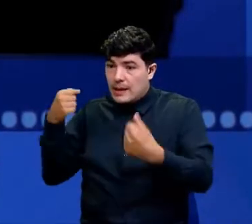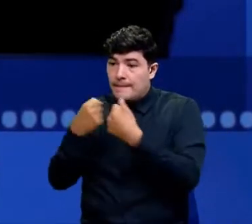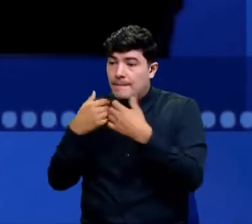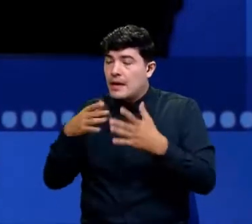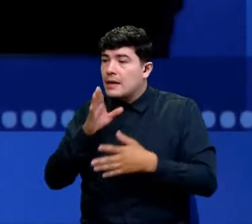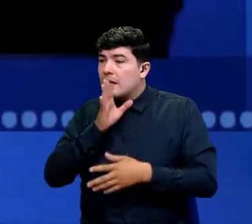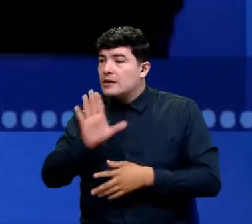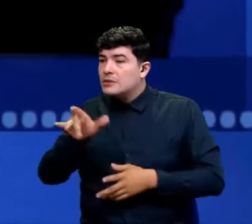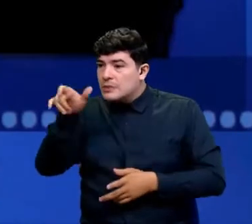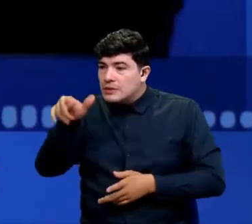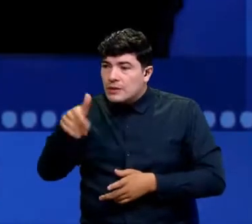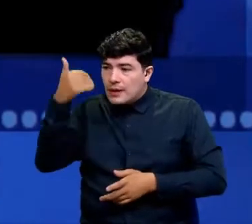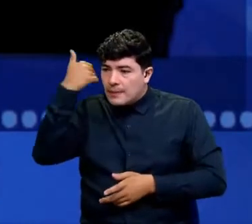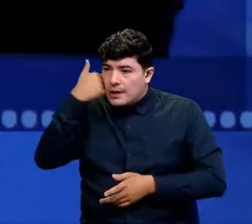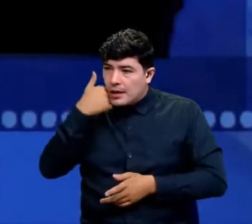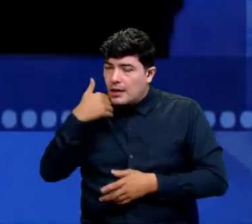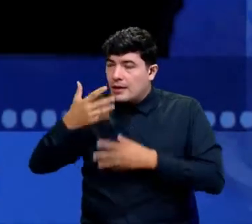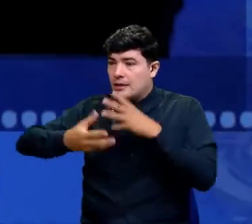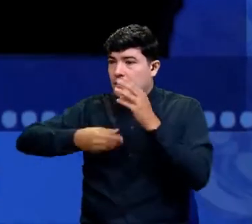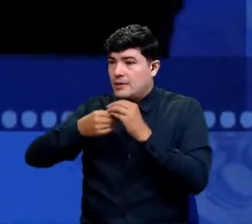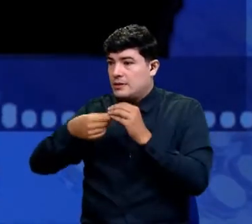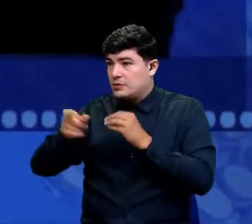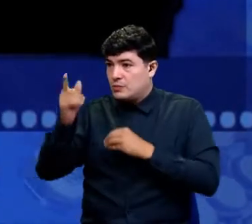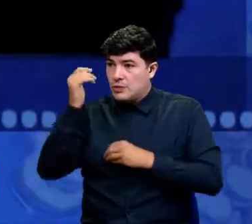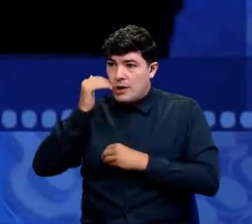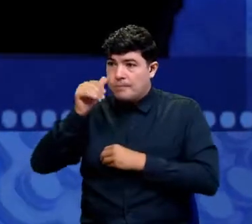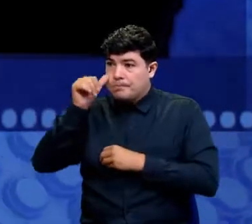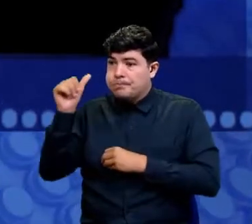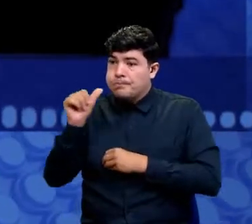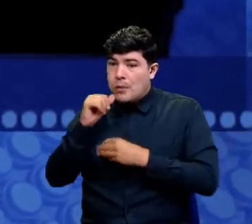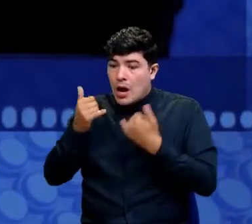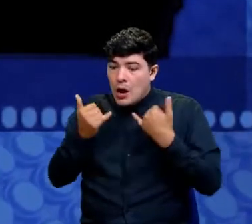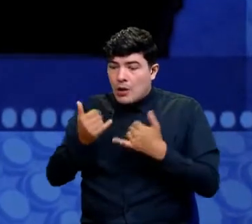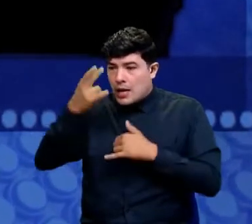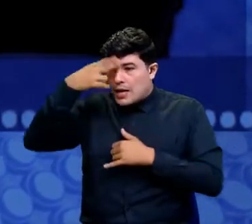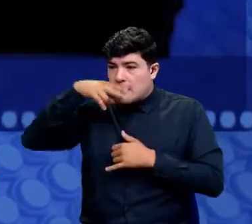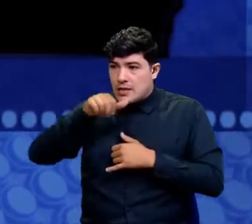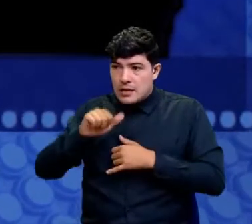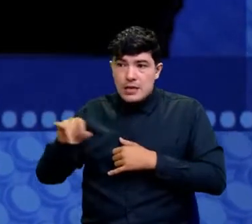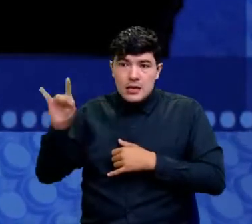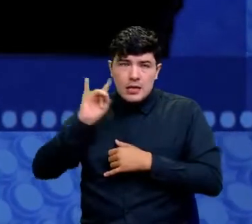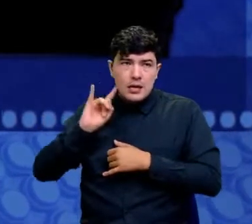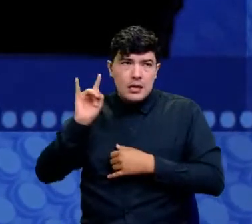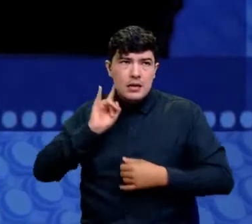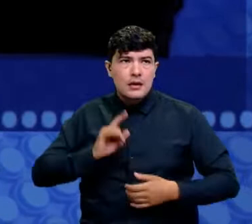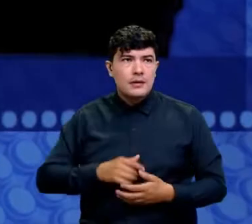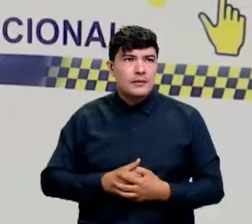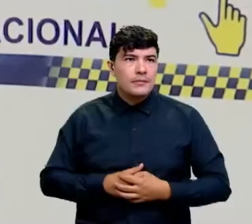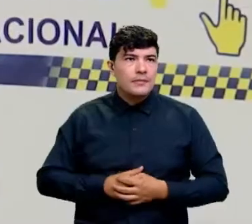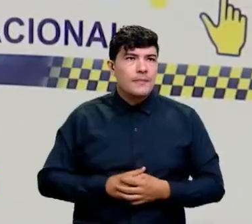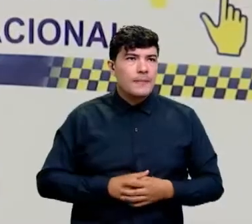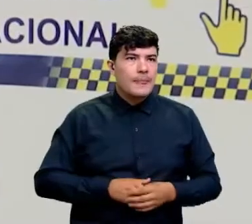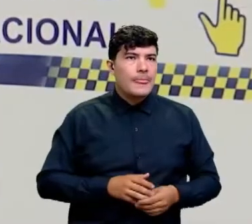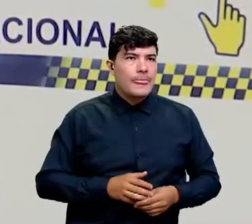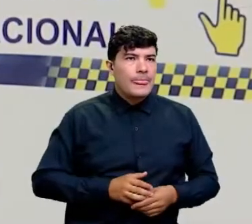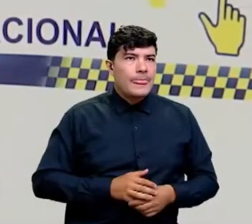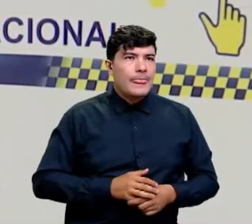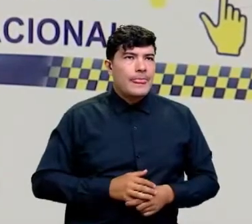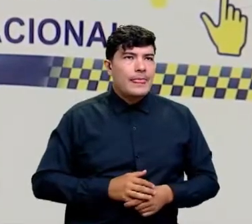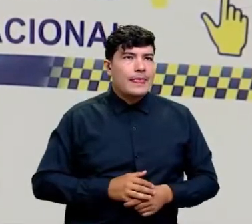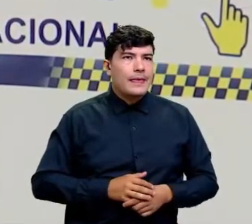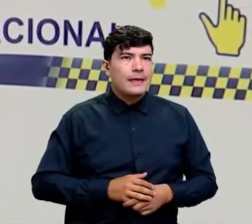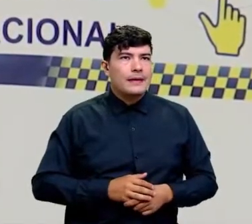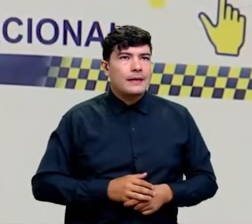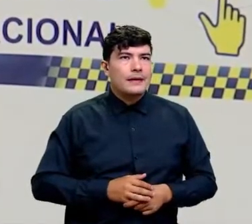una menor de edad y además estaba embarazada. Su hija en este momento la está escuchando. Mamita, esto es legal.